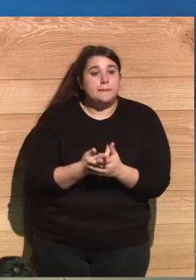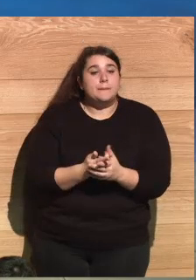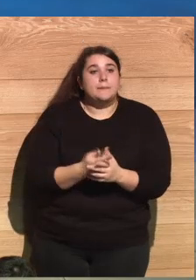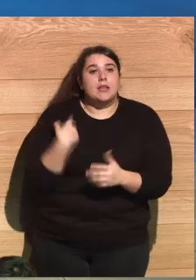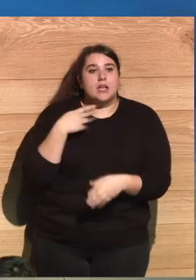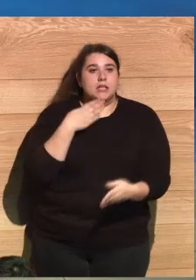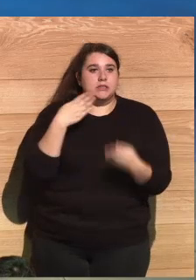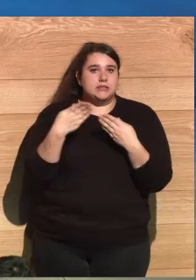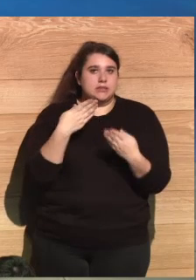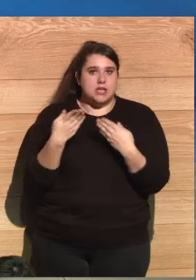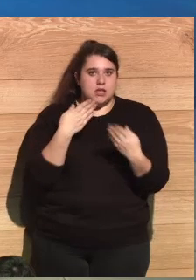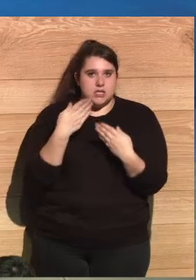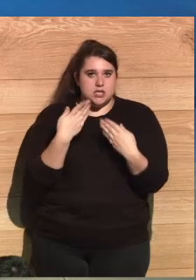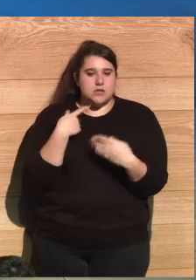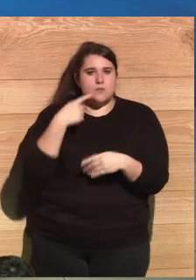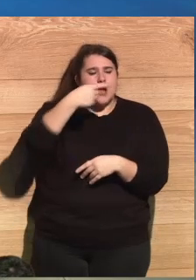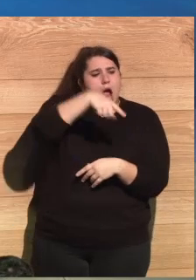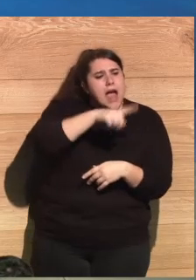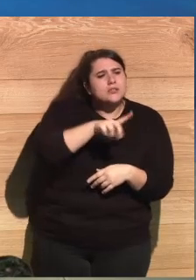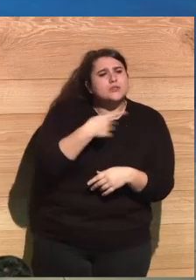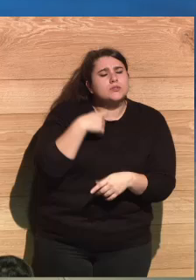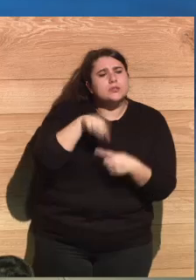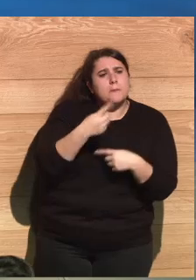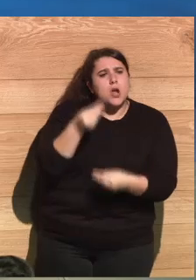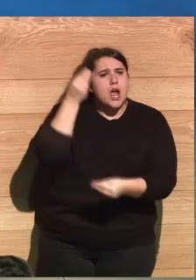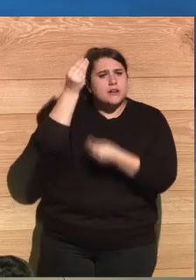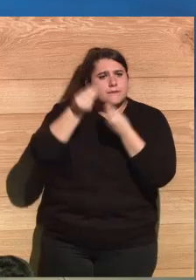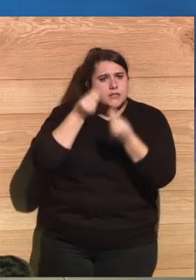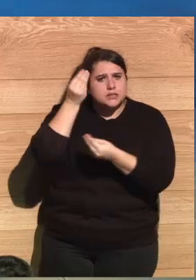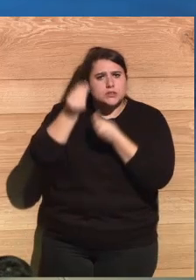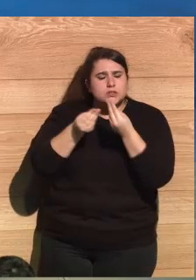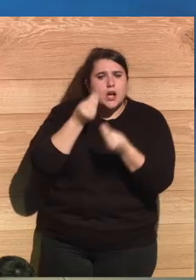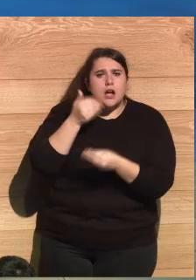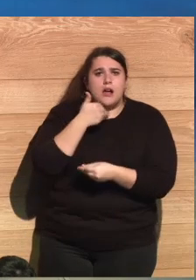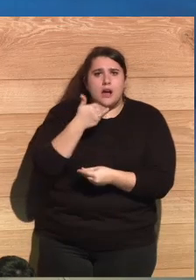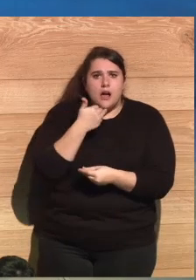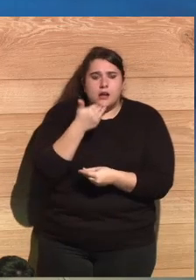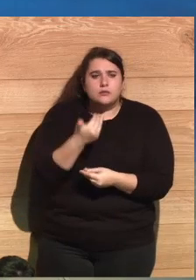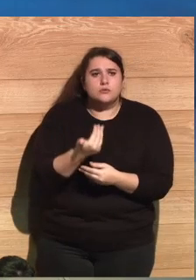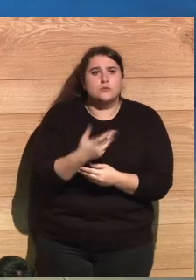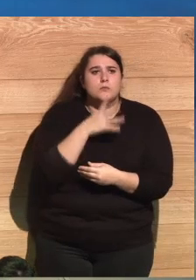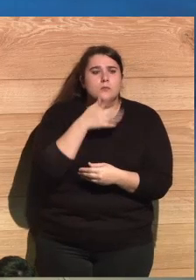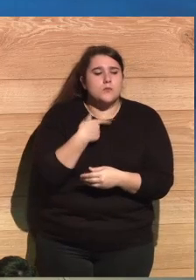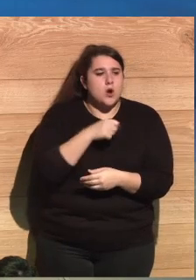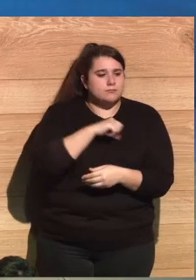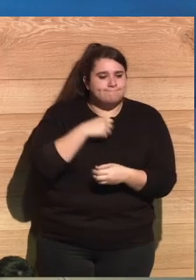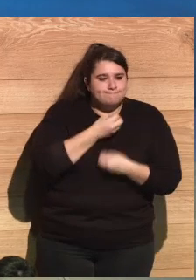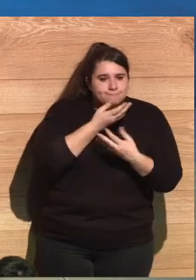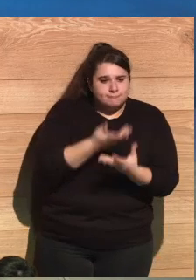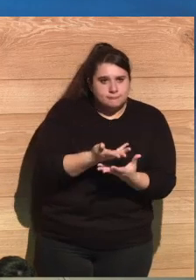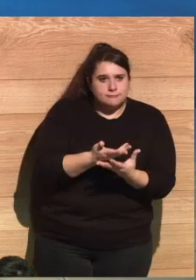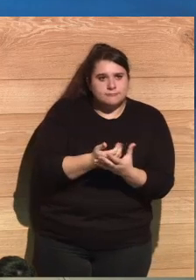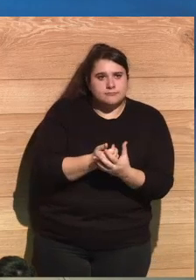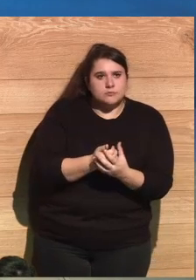ellos, ¿qué reflexión hacen ellos a posteriori? Es decir, ¿hay algún tipo de revisión sobre su biografía, sobre su